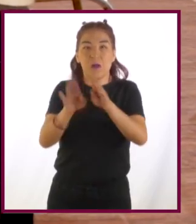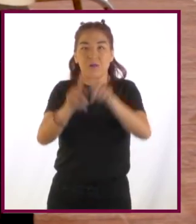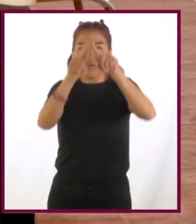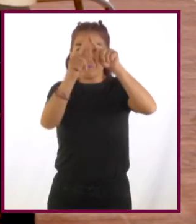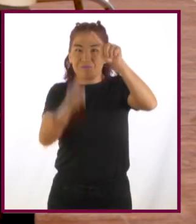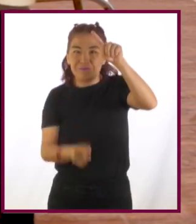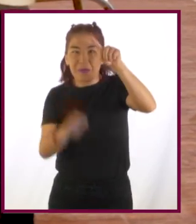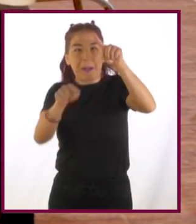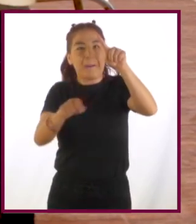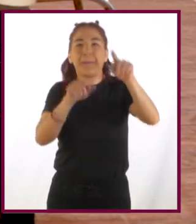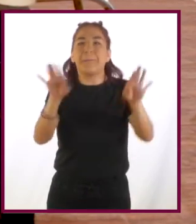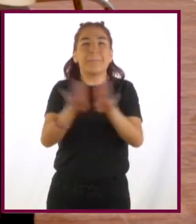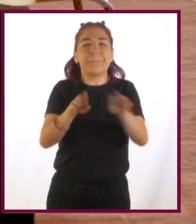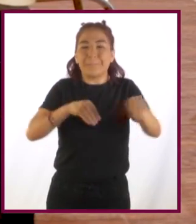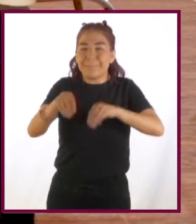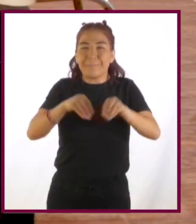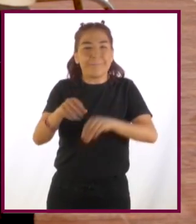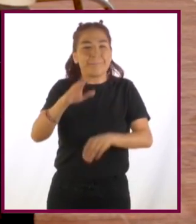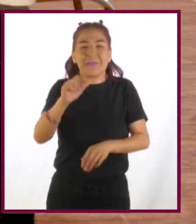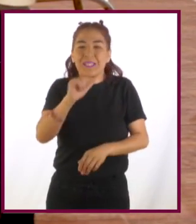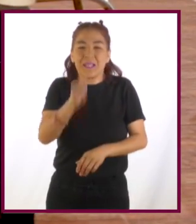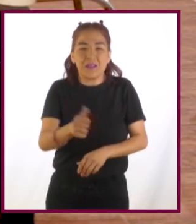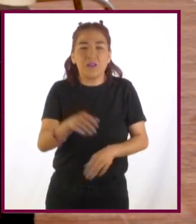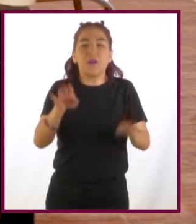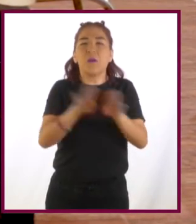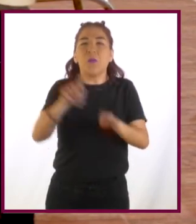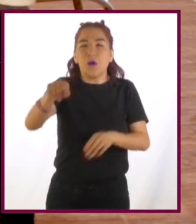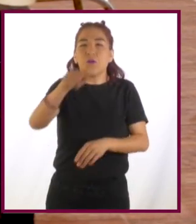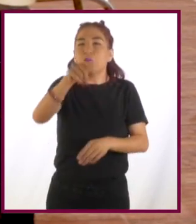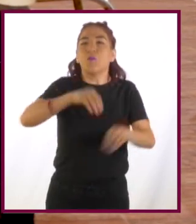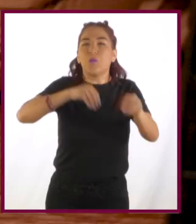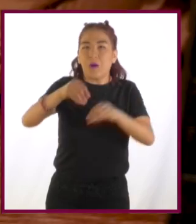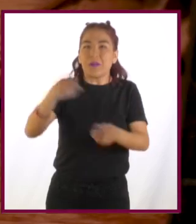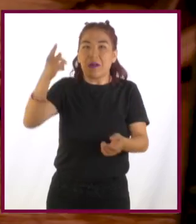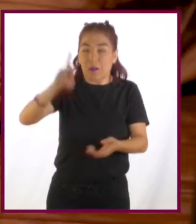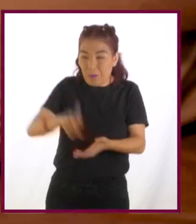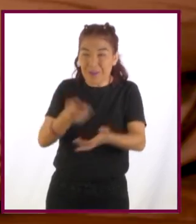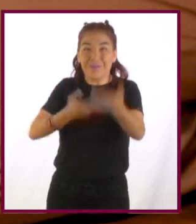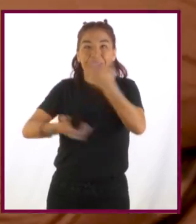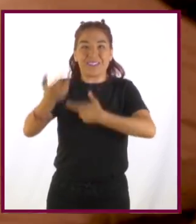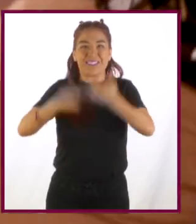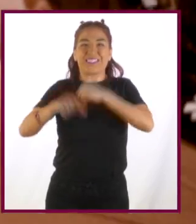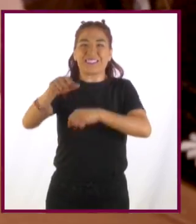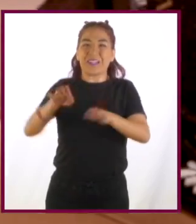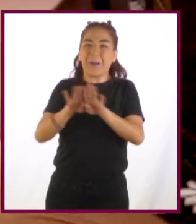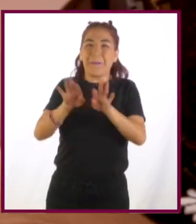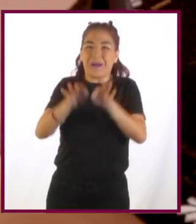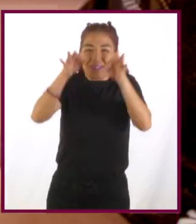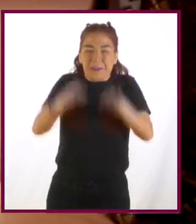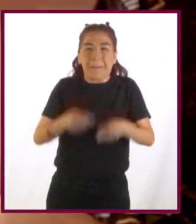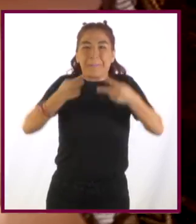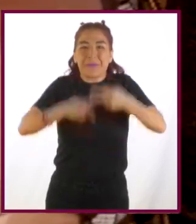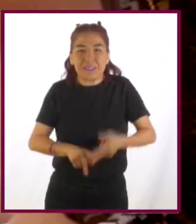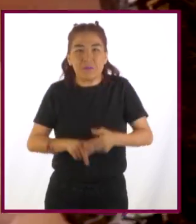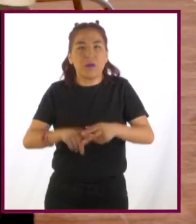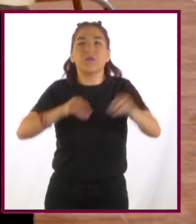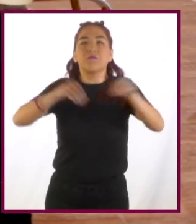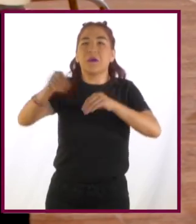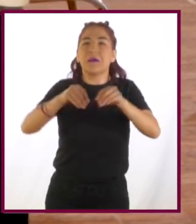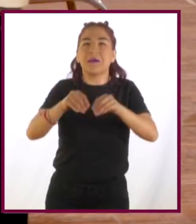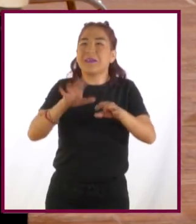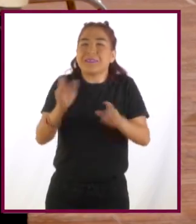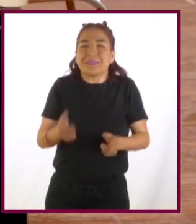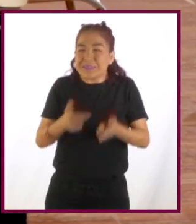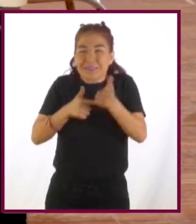forma vertical en una superficie con la menor fricción posible, vemos cómo el resorte, al intentar recuperar su forma original, genera